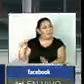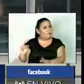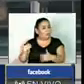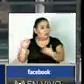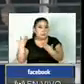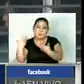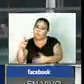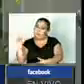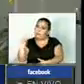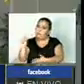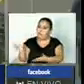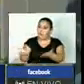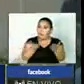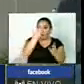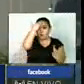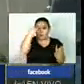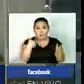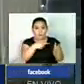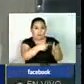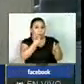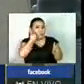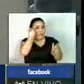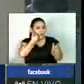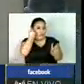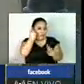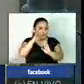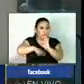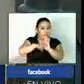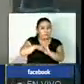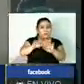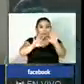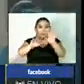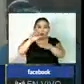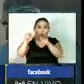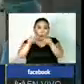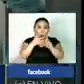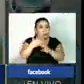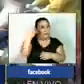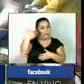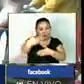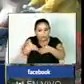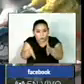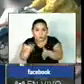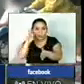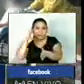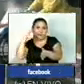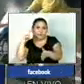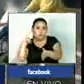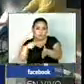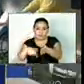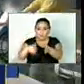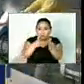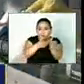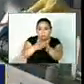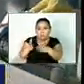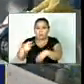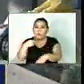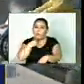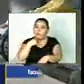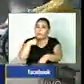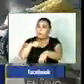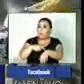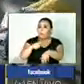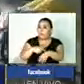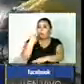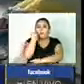alta que recibió una menor de 16 años de edad de la Unidad de Cuidados Intensivos, quien superó la etapa más dura del